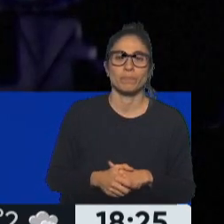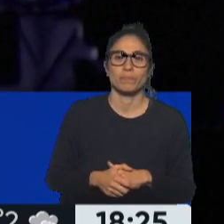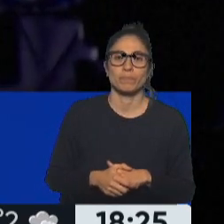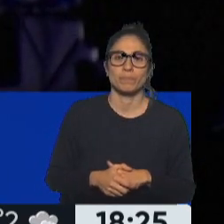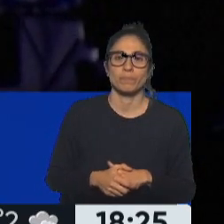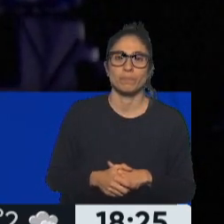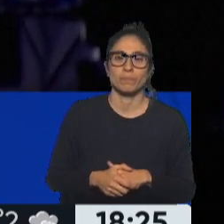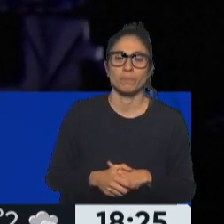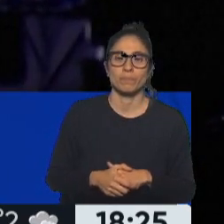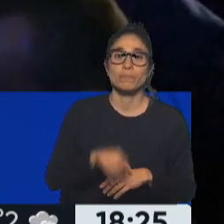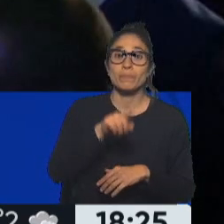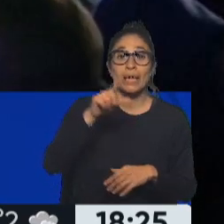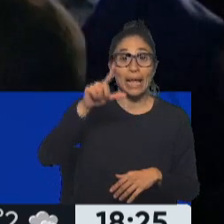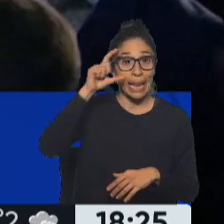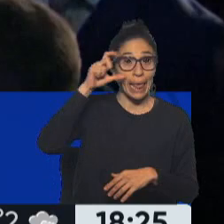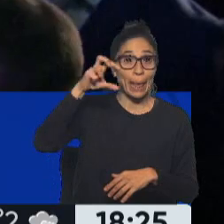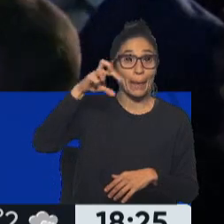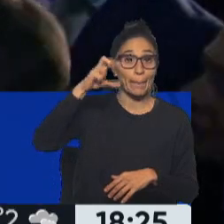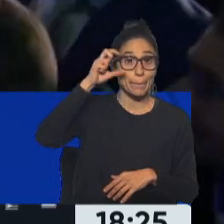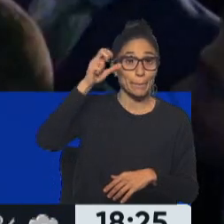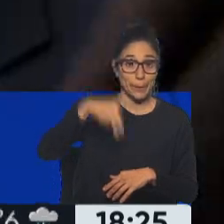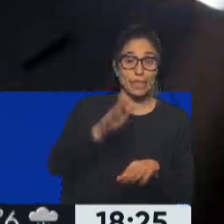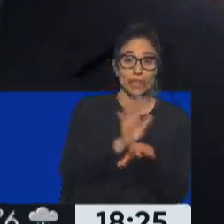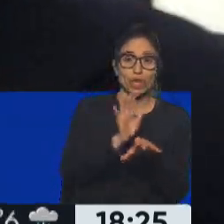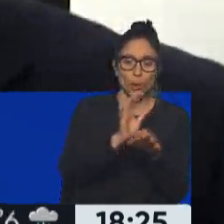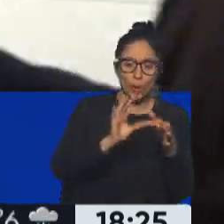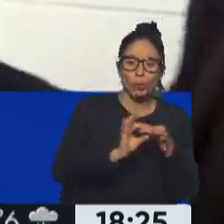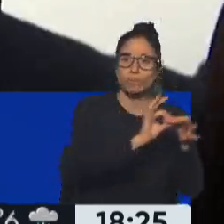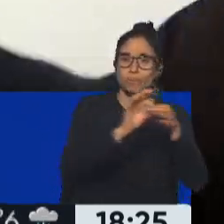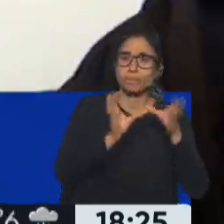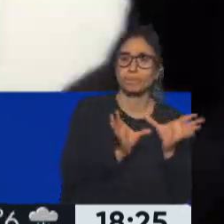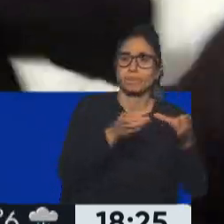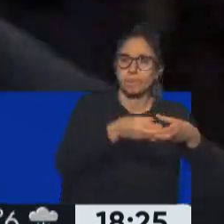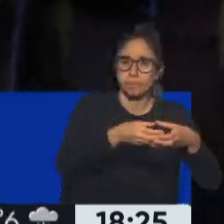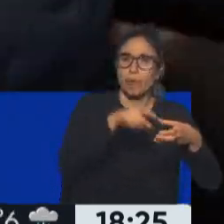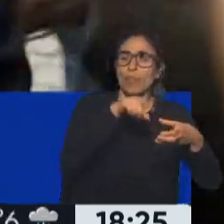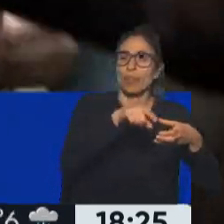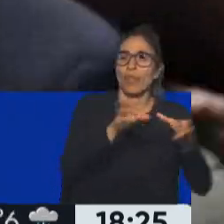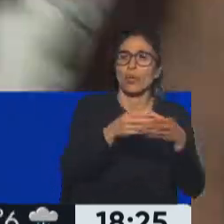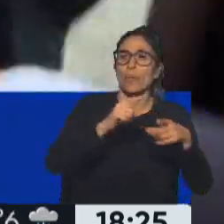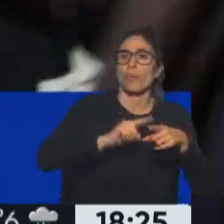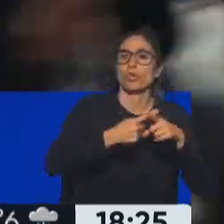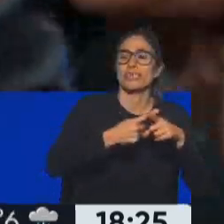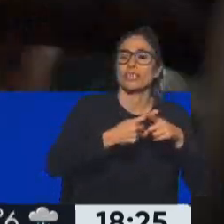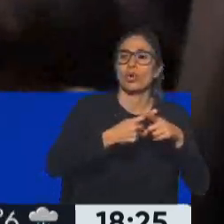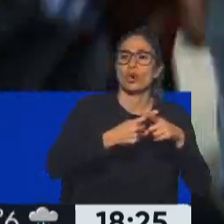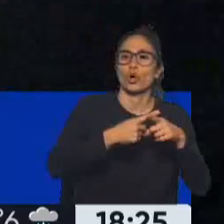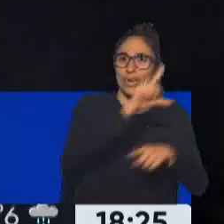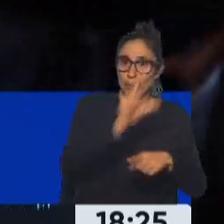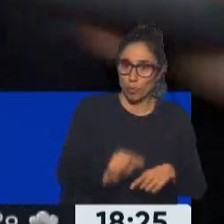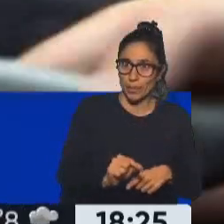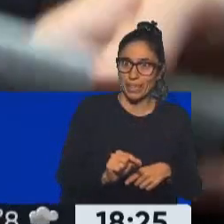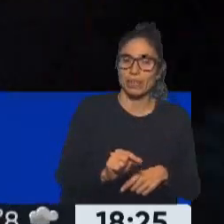estos sectores, Marine Le Pen cerró una alianza electoral con un sector de la formación conservadora, los republicanos, liderada por